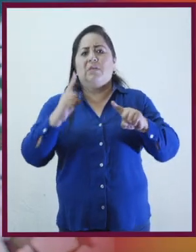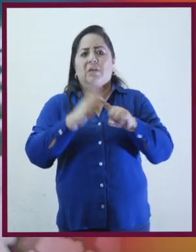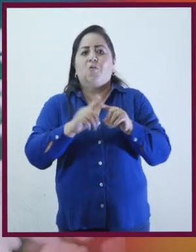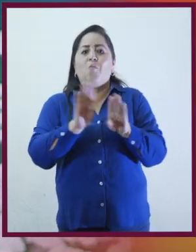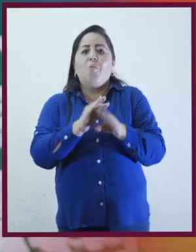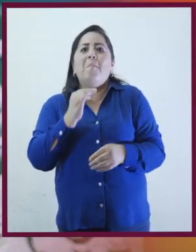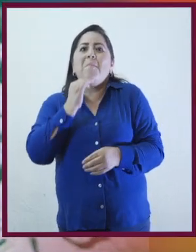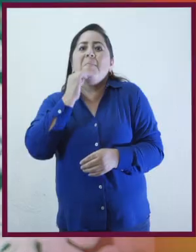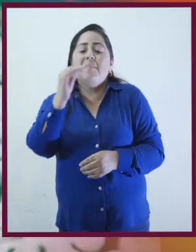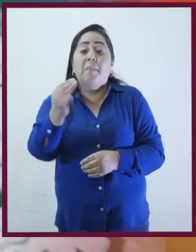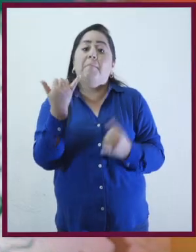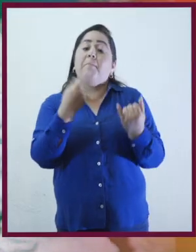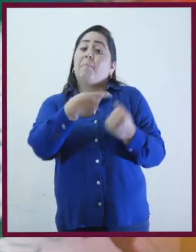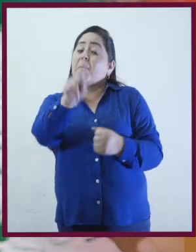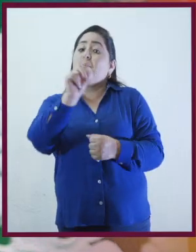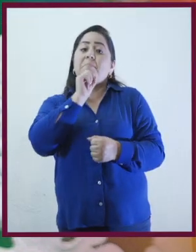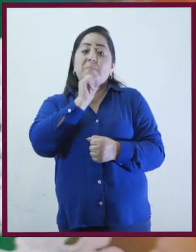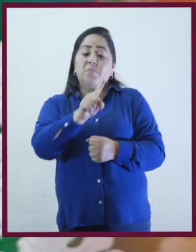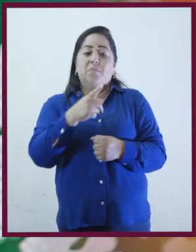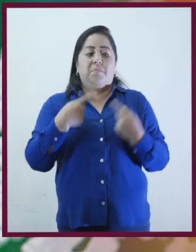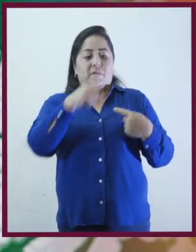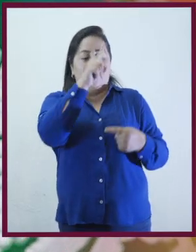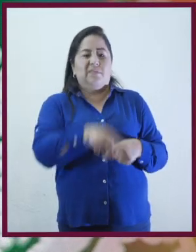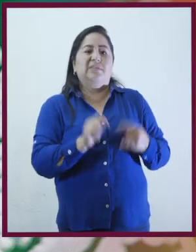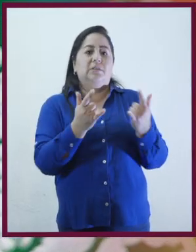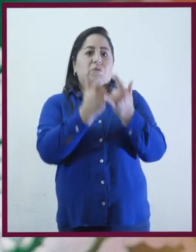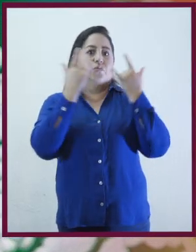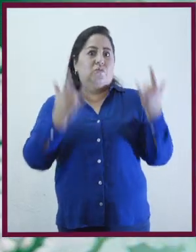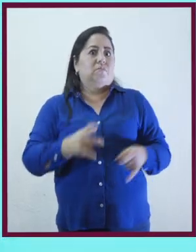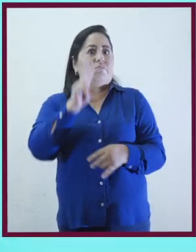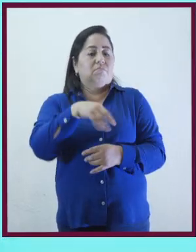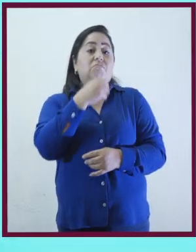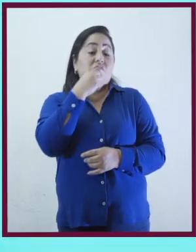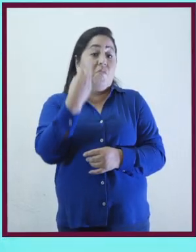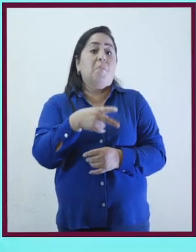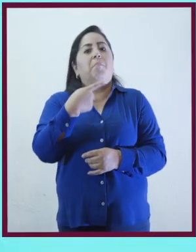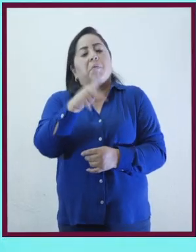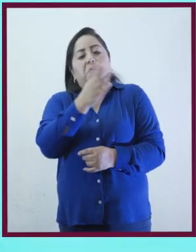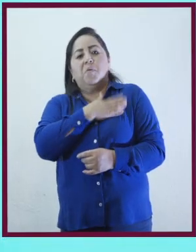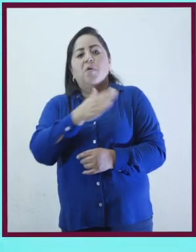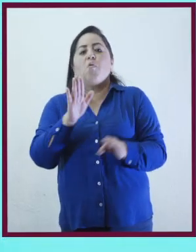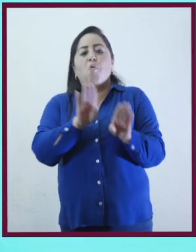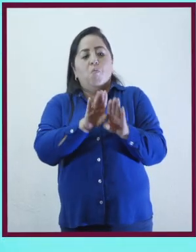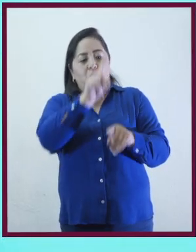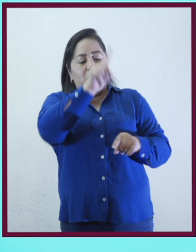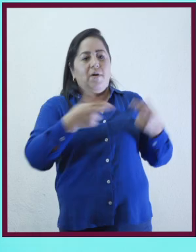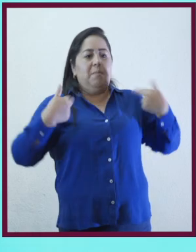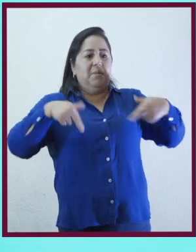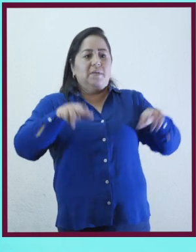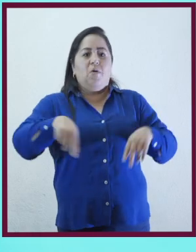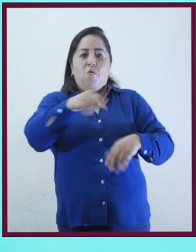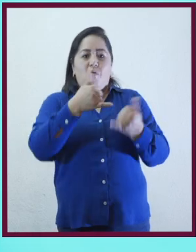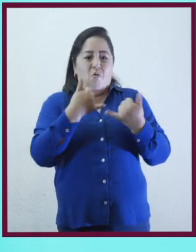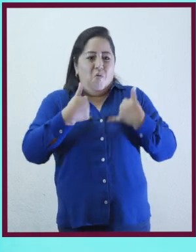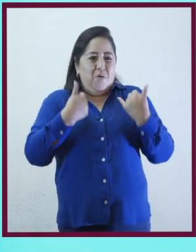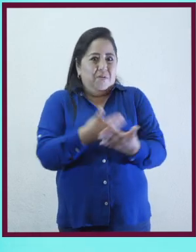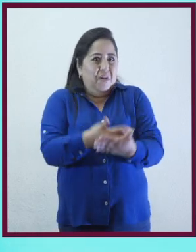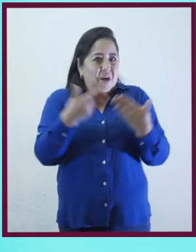de mensajes, pero que también es un personaje histórico fascinante. Y luego, bueno, cómo se representan los jóvenes de